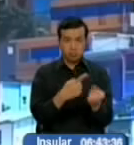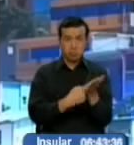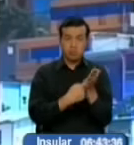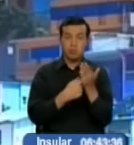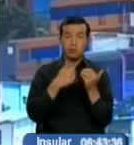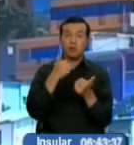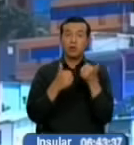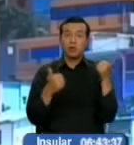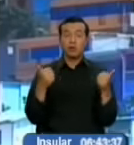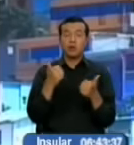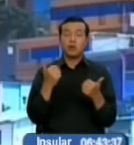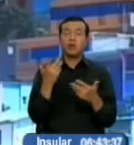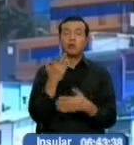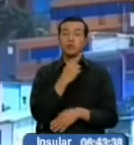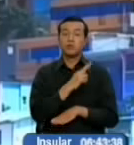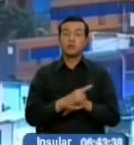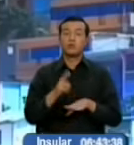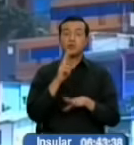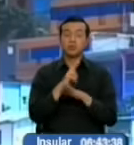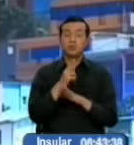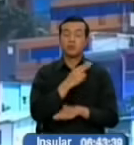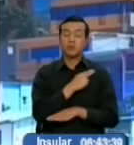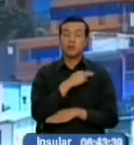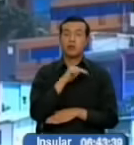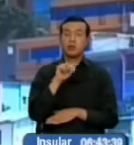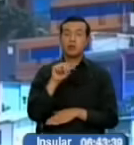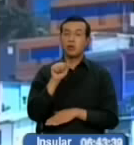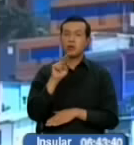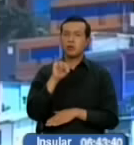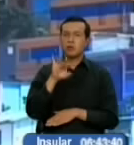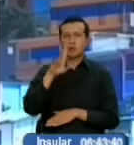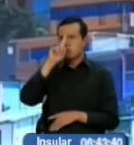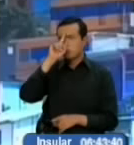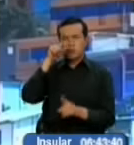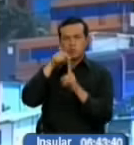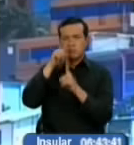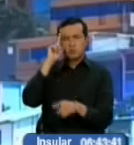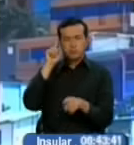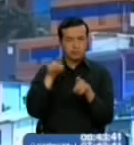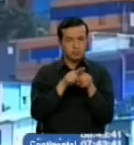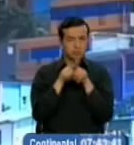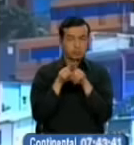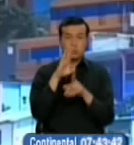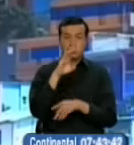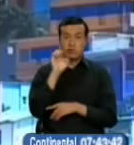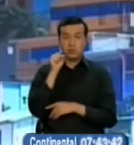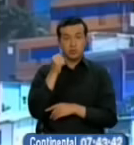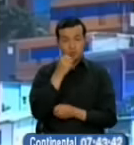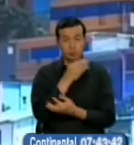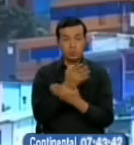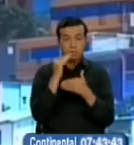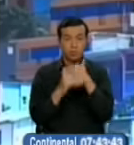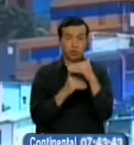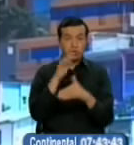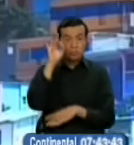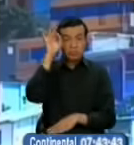al rectorado de la Universidad Andina Simón Bolívar con el objetivo de llegar a consensos. Desde el CES se aclara que el proceso de selección incluye